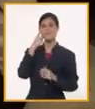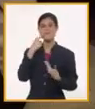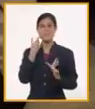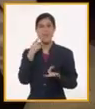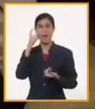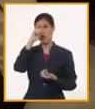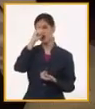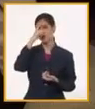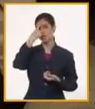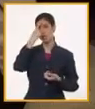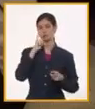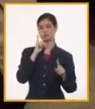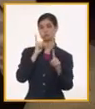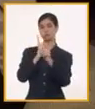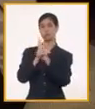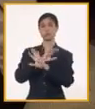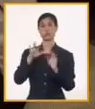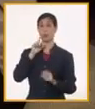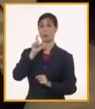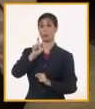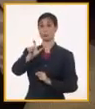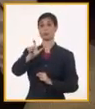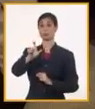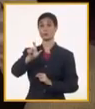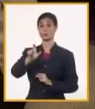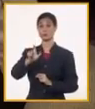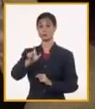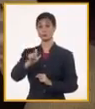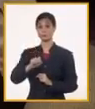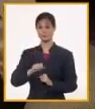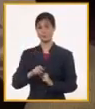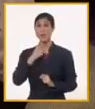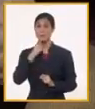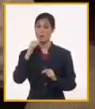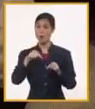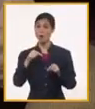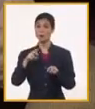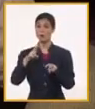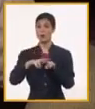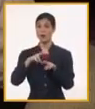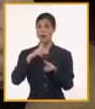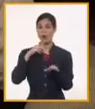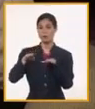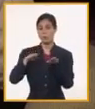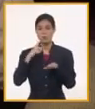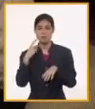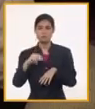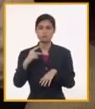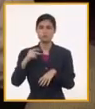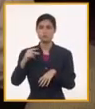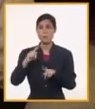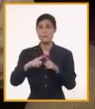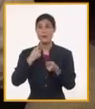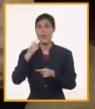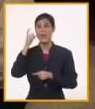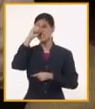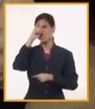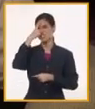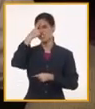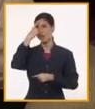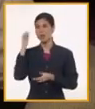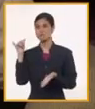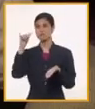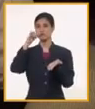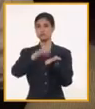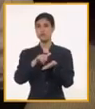para acá yo no lo vi. Él tuvo un tiempo aquí entrenándose, otra vez para ir para Bolivia. Sí. Y entonces, él no daba su